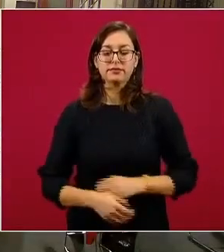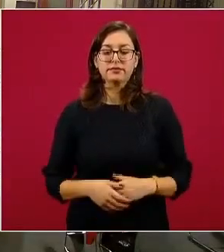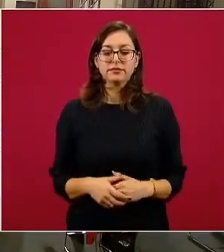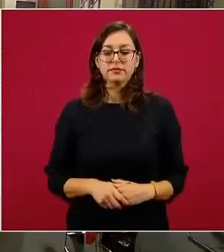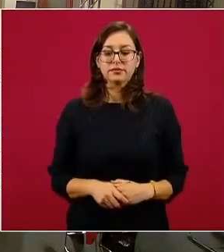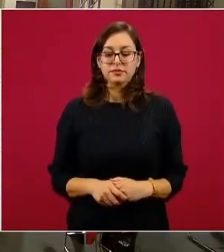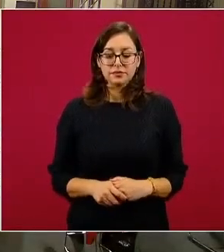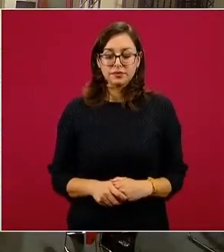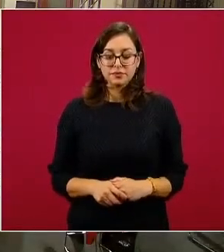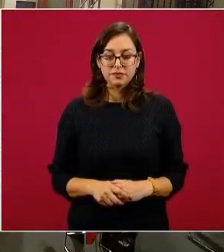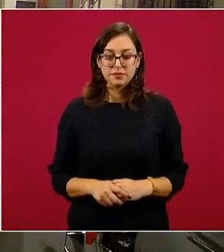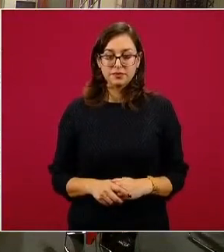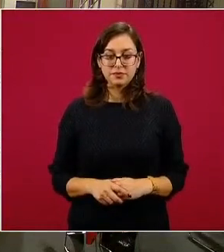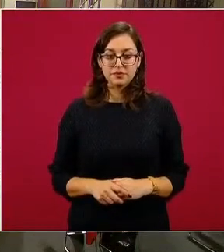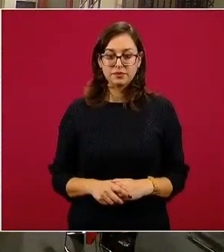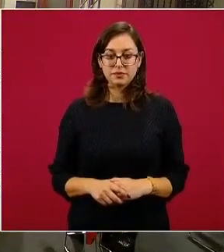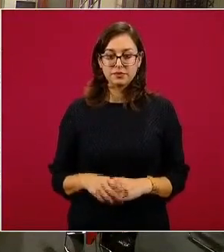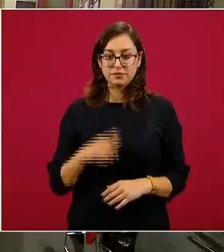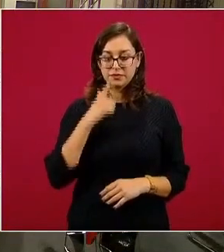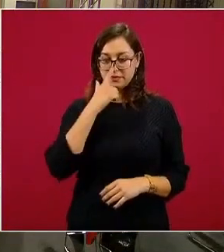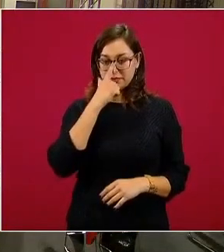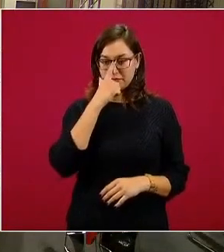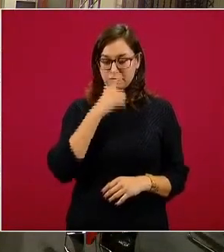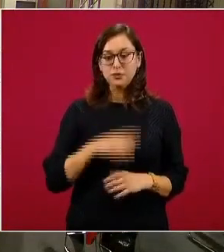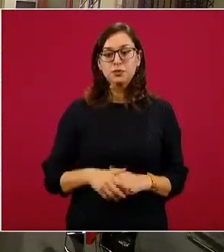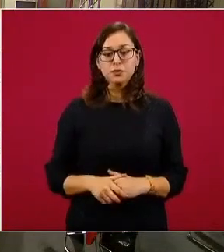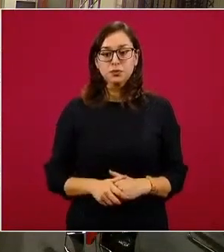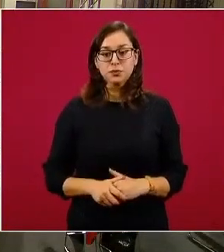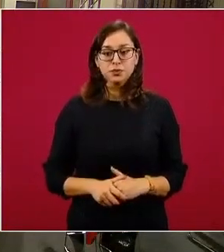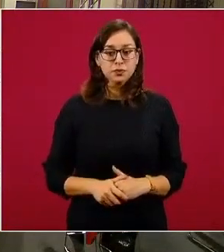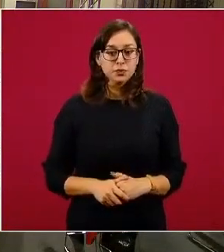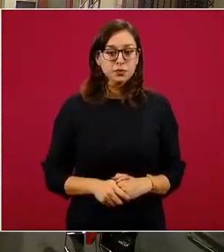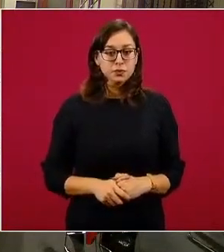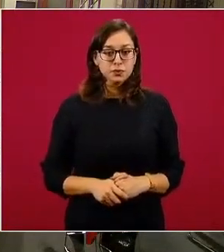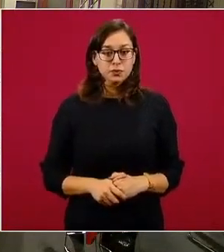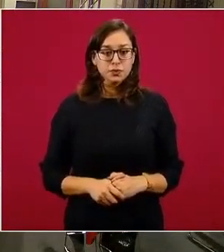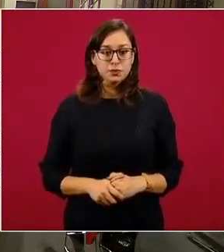¿Quién sigue conduciendo? Él da la palabra.